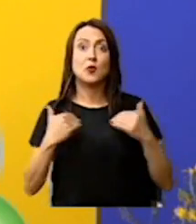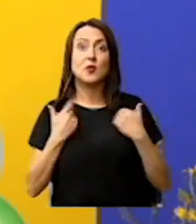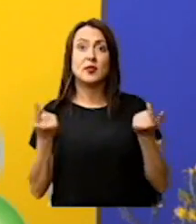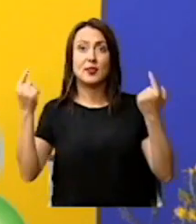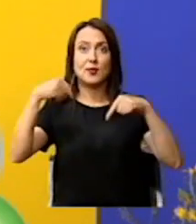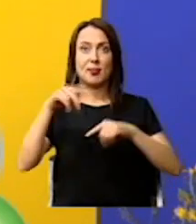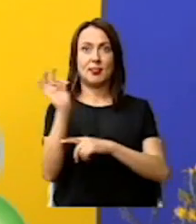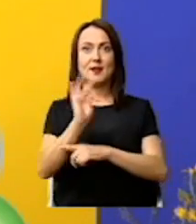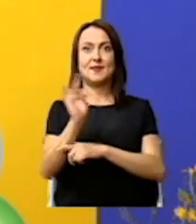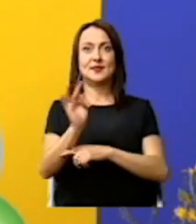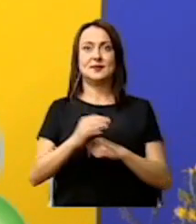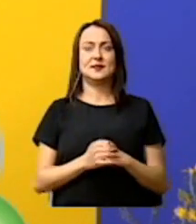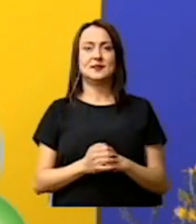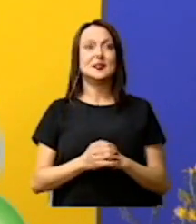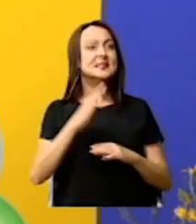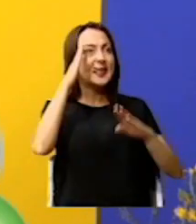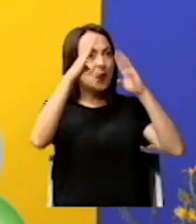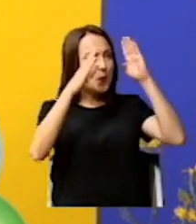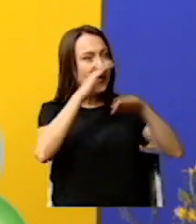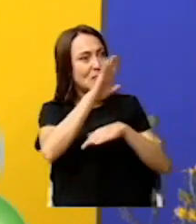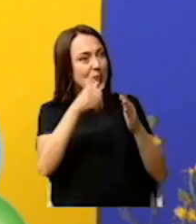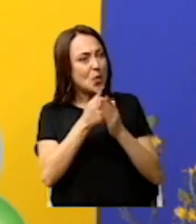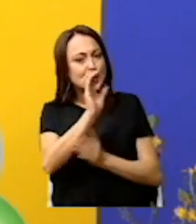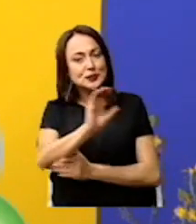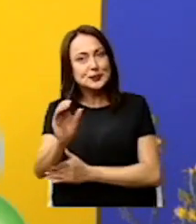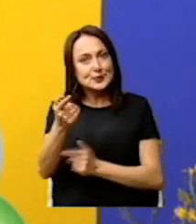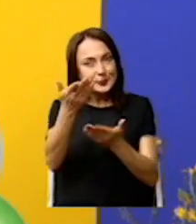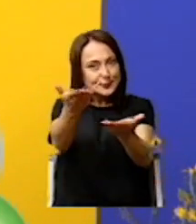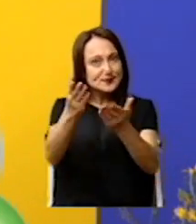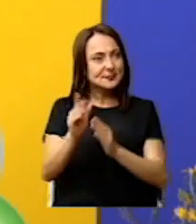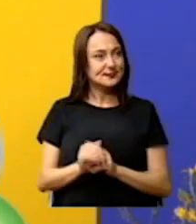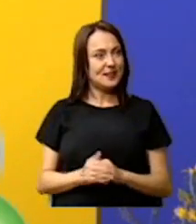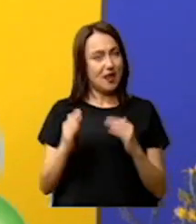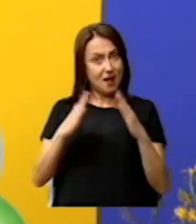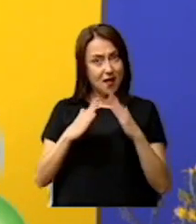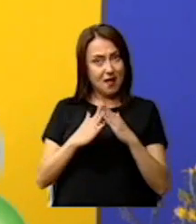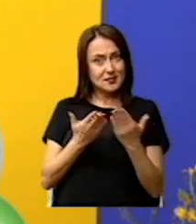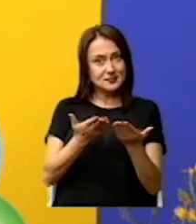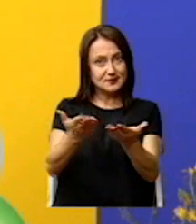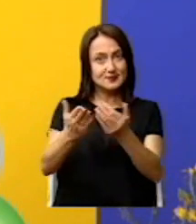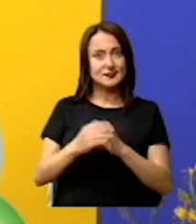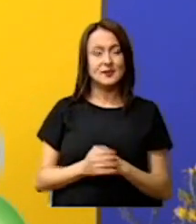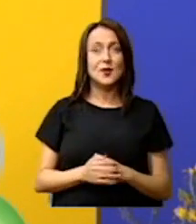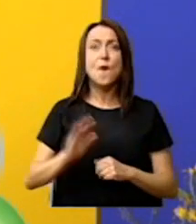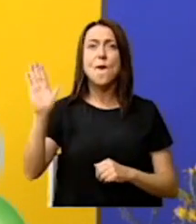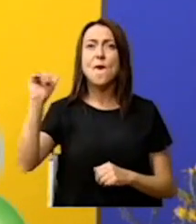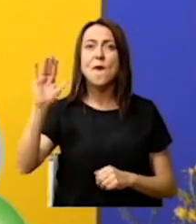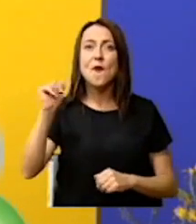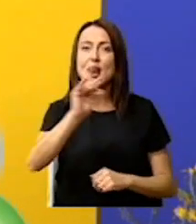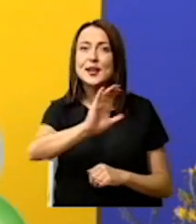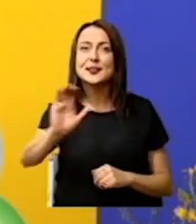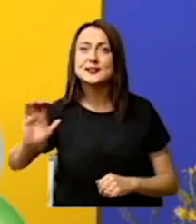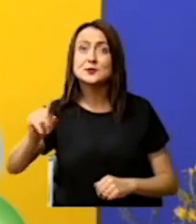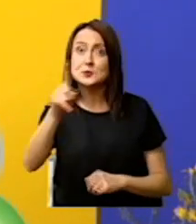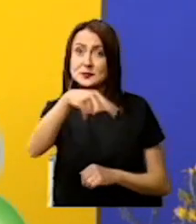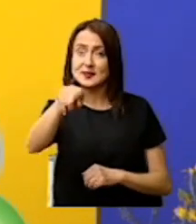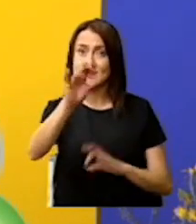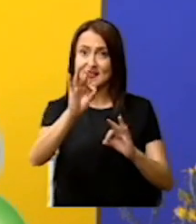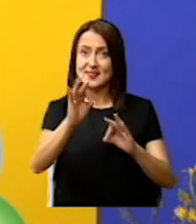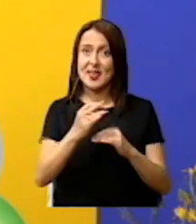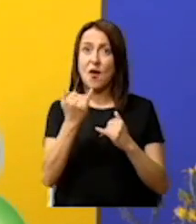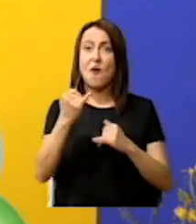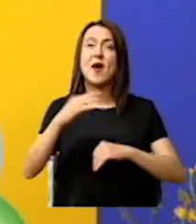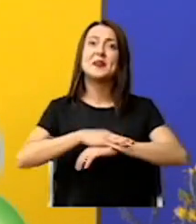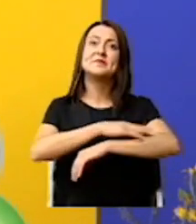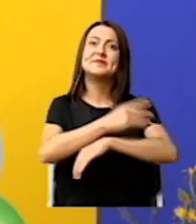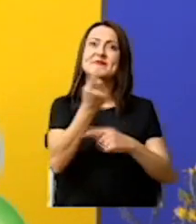en televisión. Salude a todos los niños que están allá en las casitas. Hola, niños, ¿cómo están? Se nos vino la